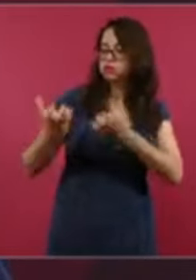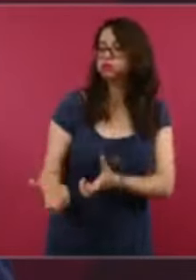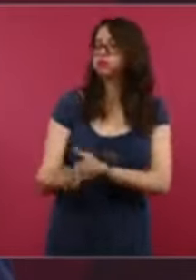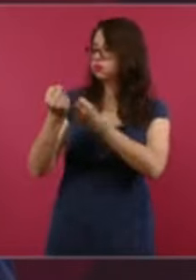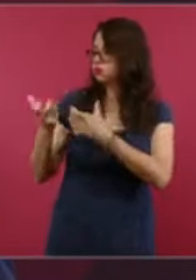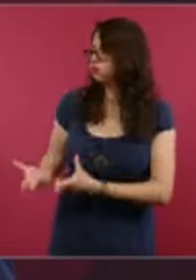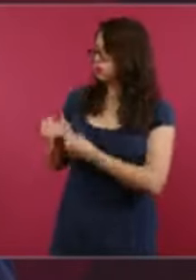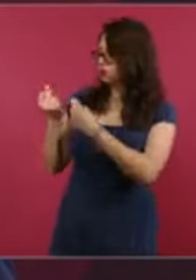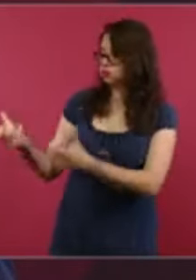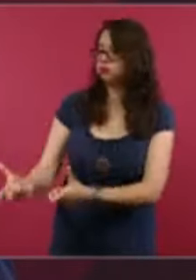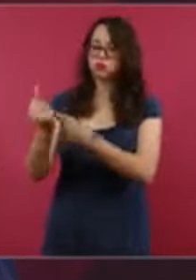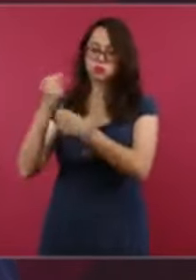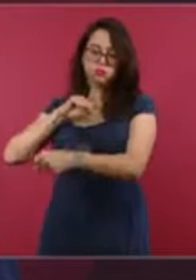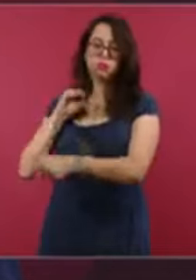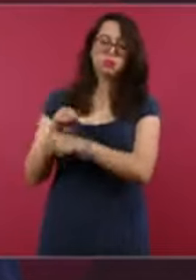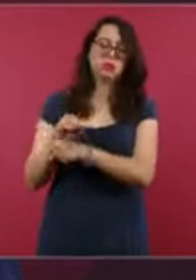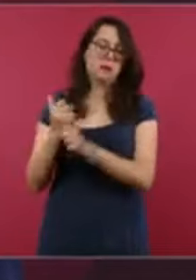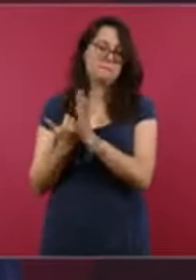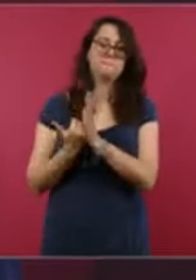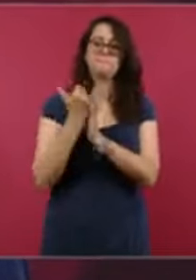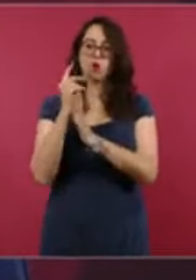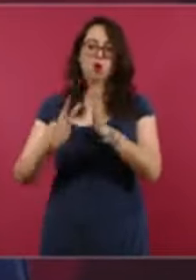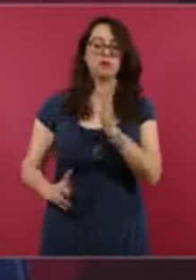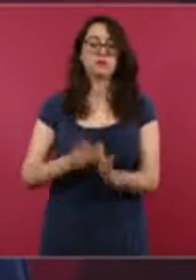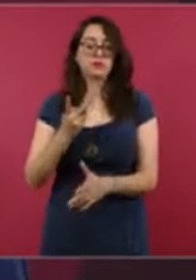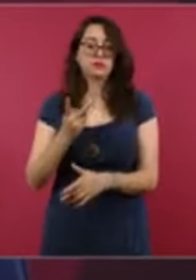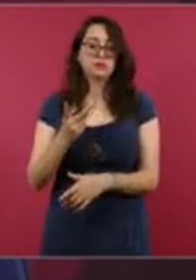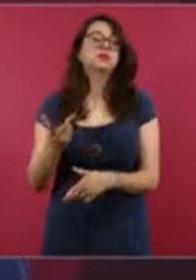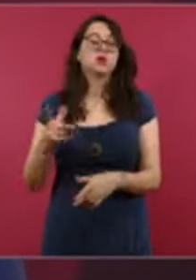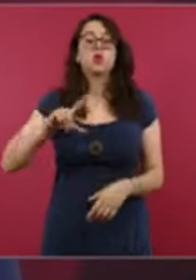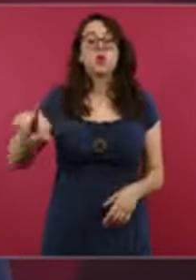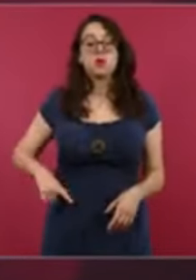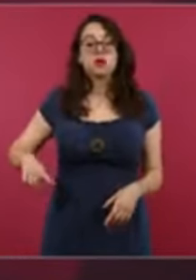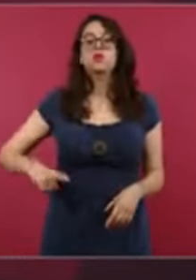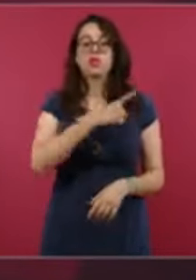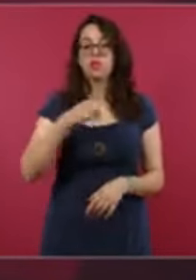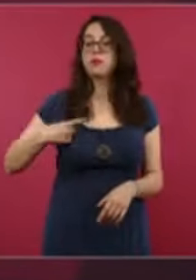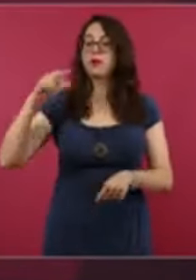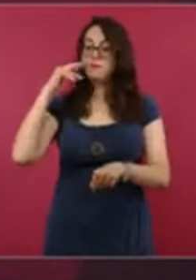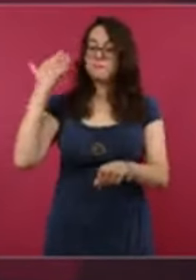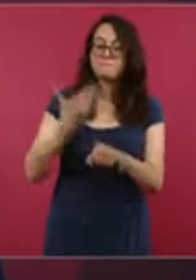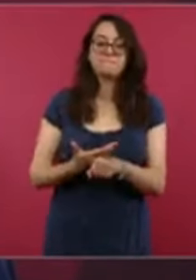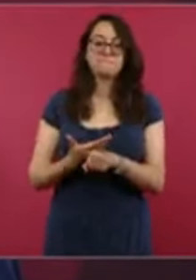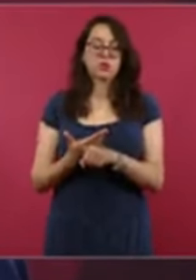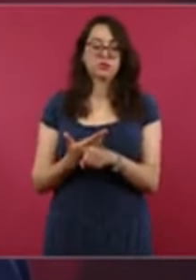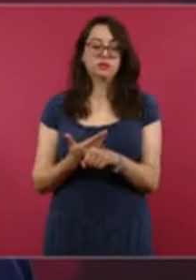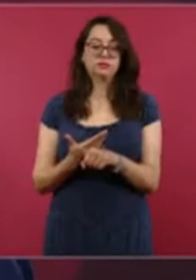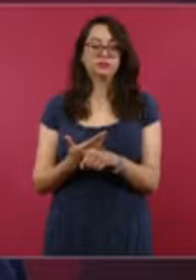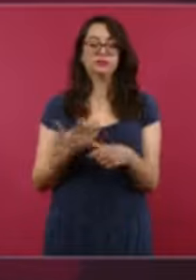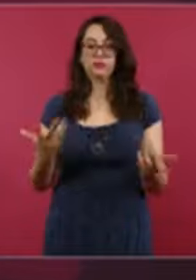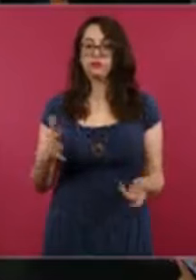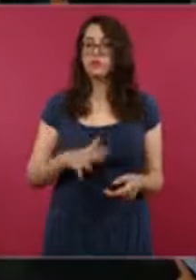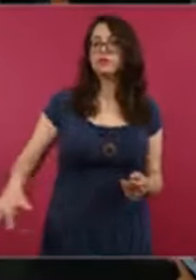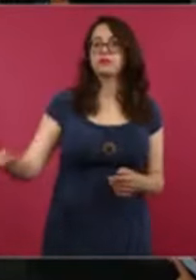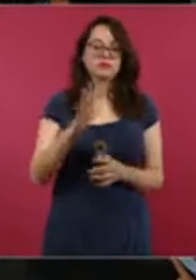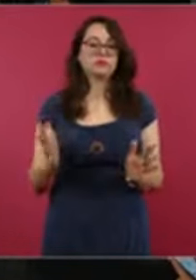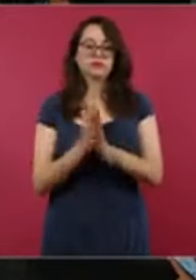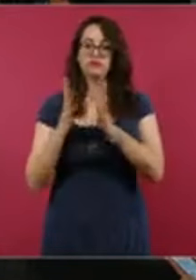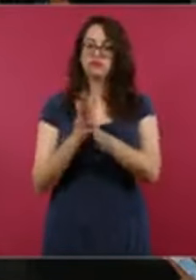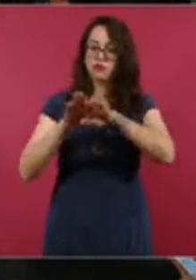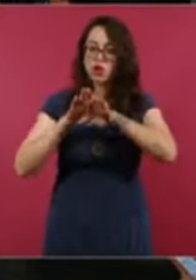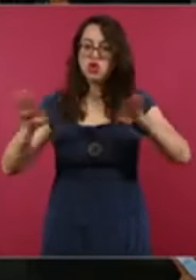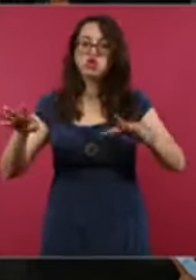porque es una responsabilidad del Estado. El Estado democrático, social, no